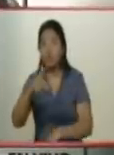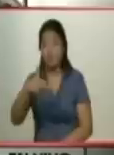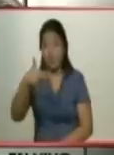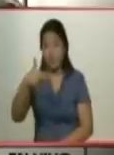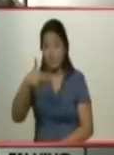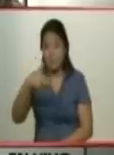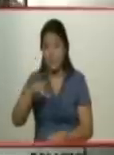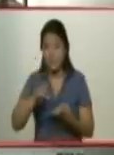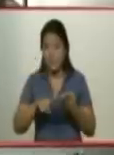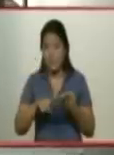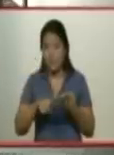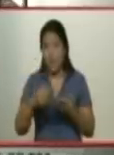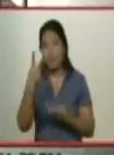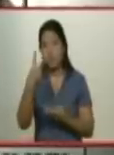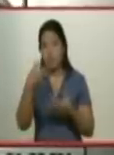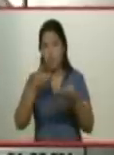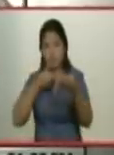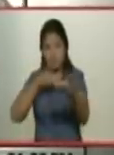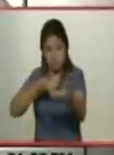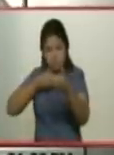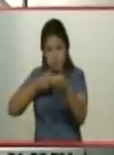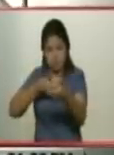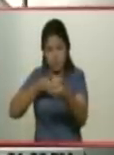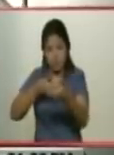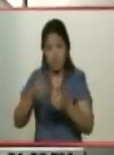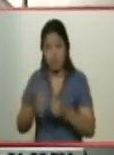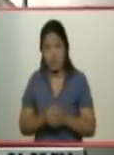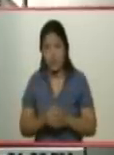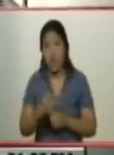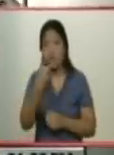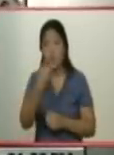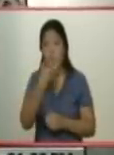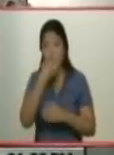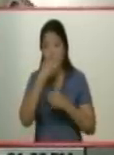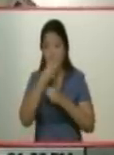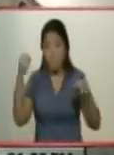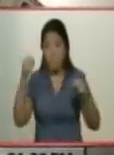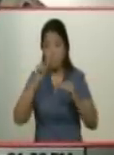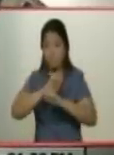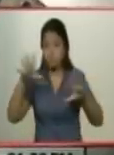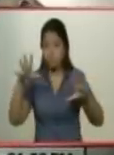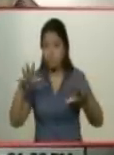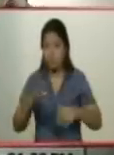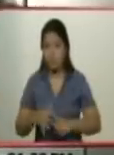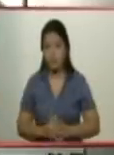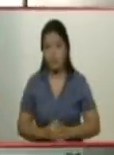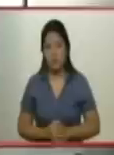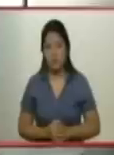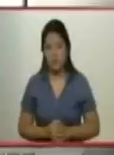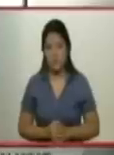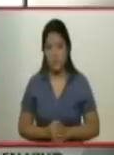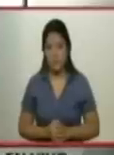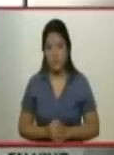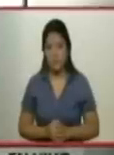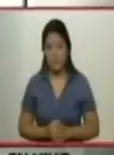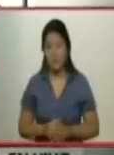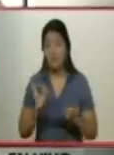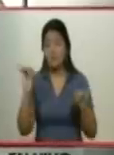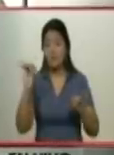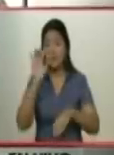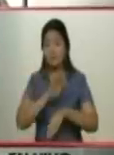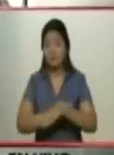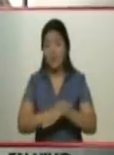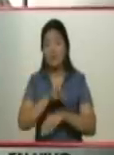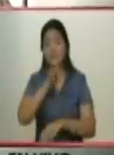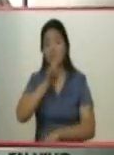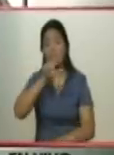cortas dos armas largas dos granadas fragmentarias H detenidos